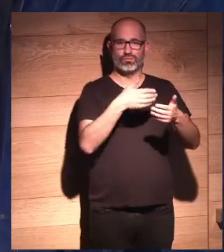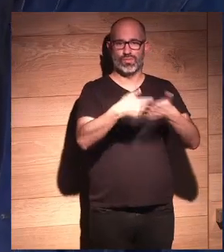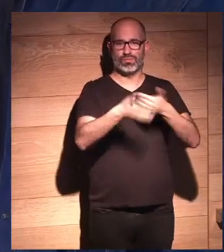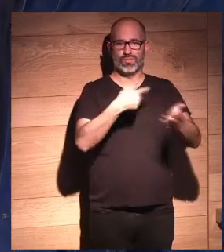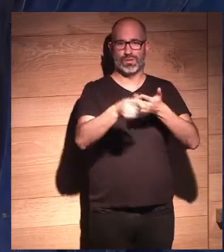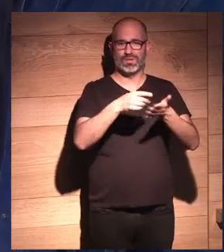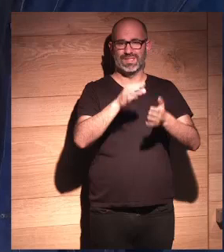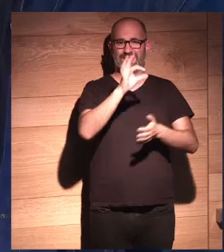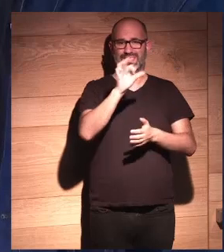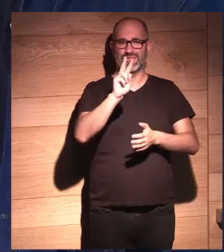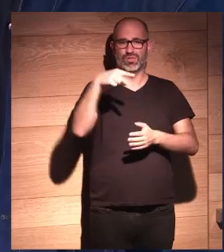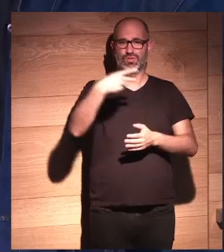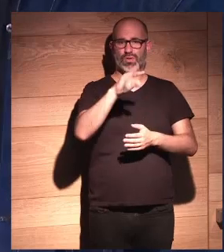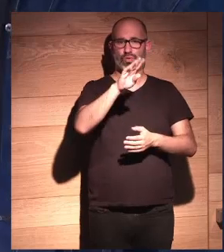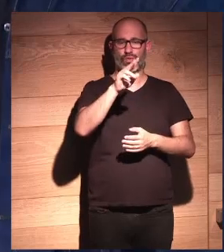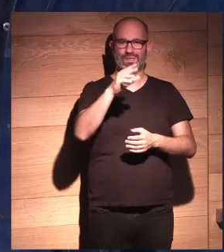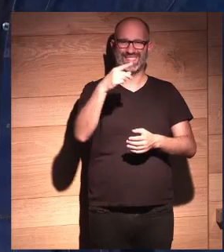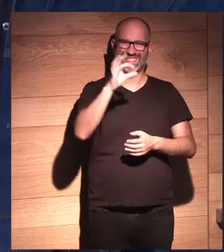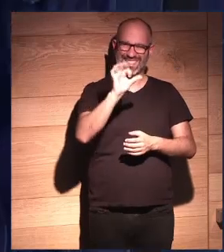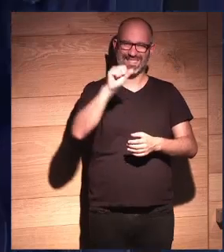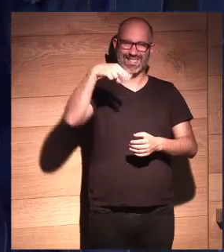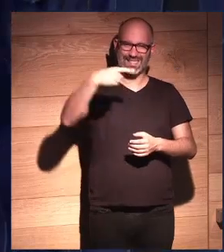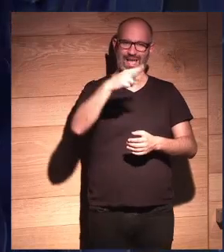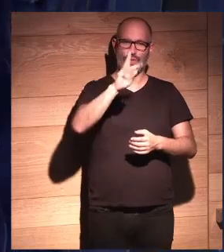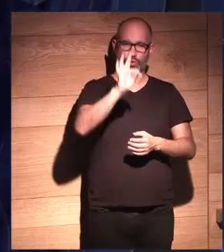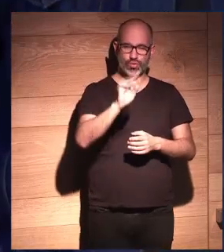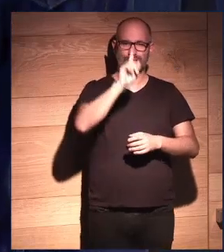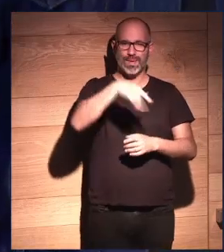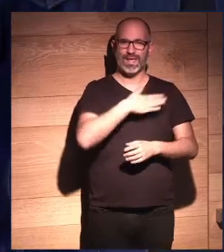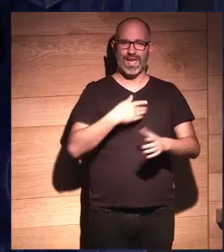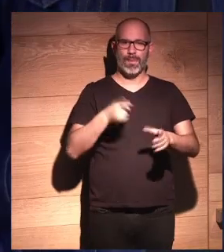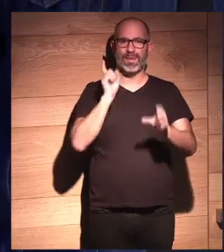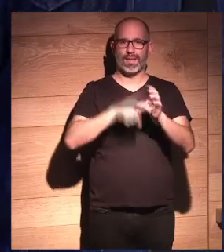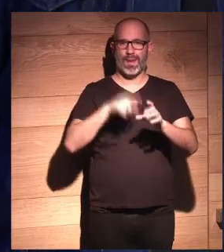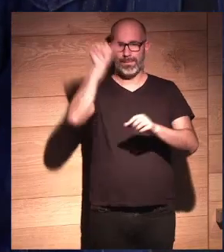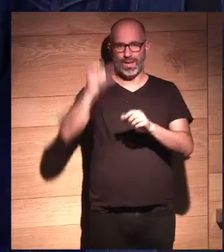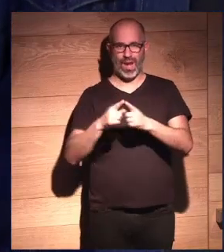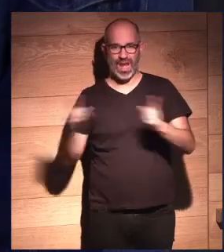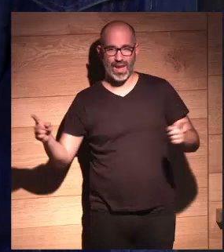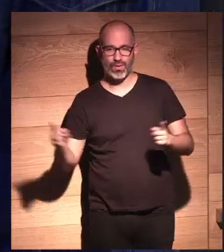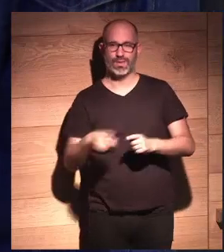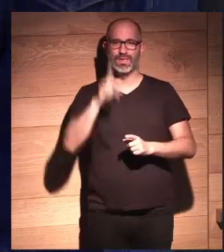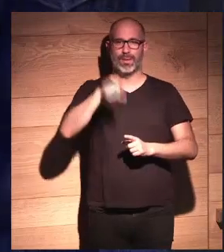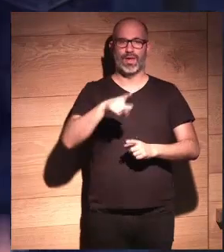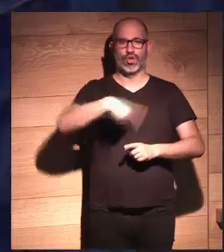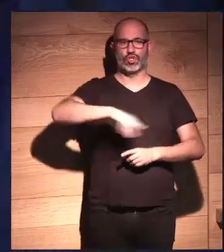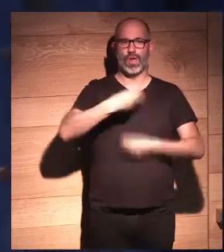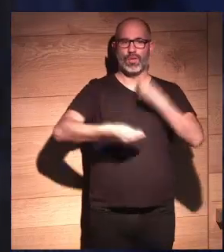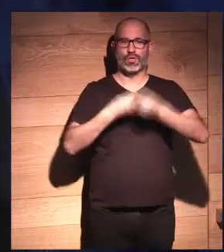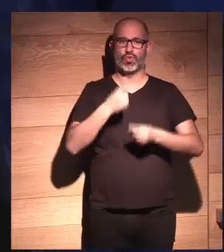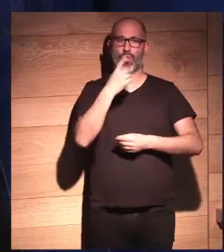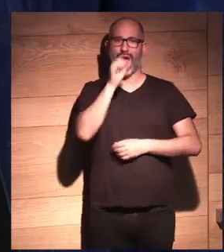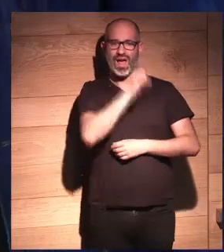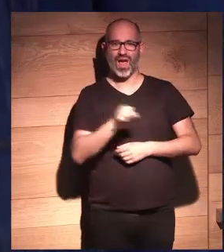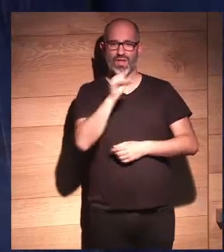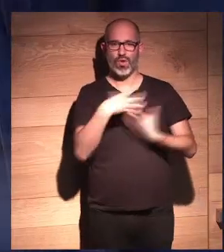Woods, que también está interesado en participar en el largo. Y aparte hemos hecho una canción, bueno, ha hecho